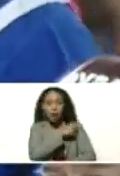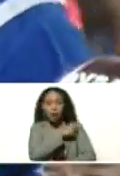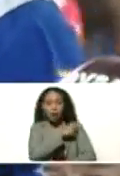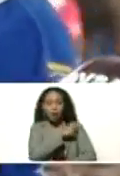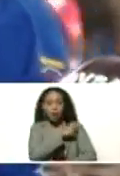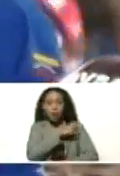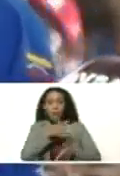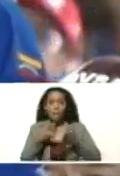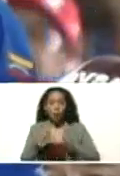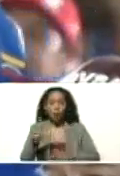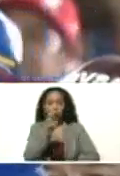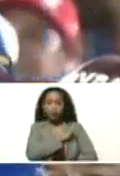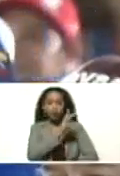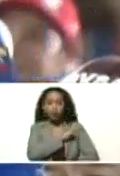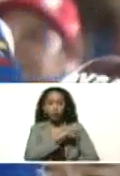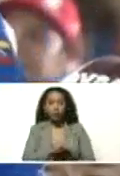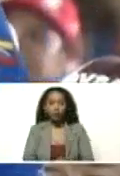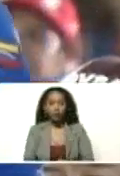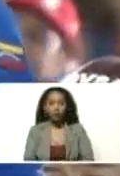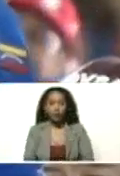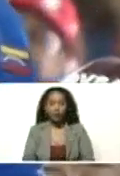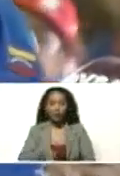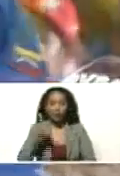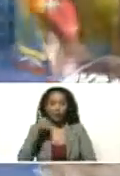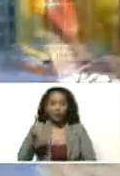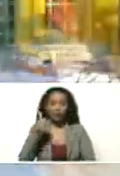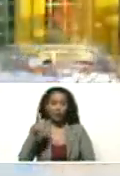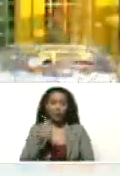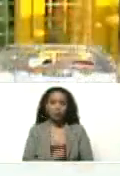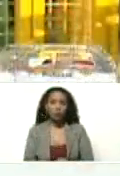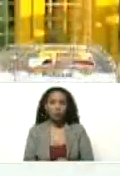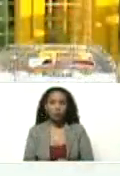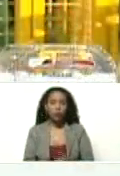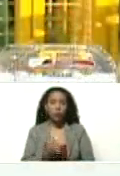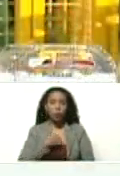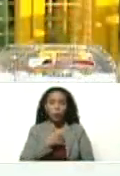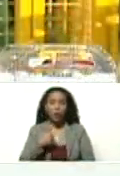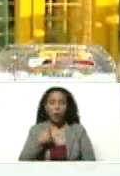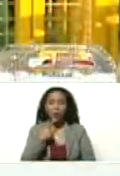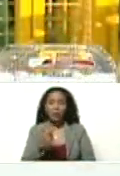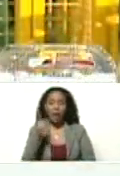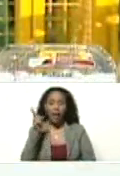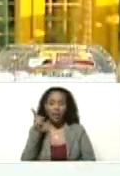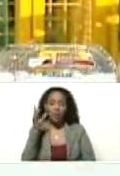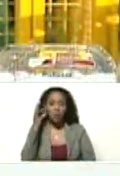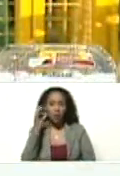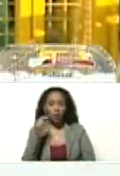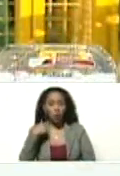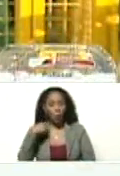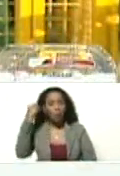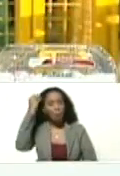de Urdaneta. Excelente. Bueno, yo quiero decirte algo, Ojani. Estaba